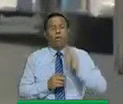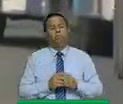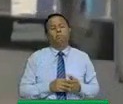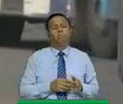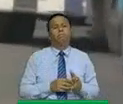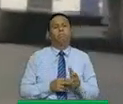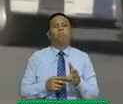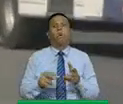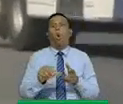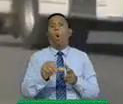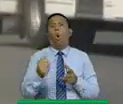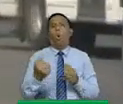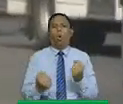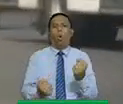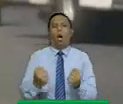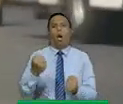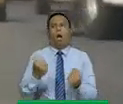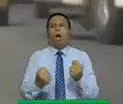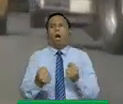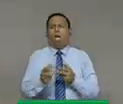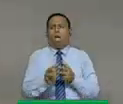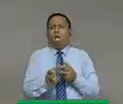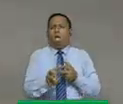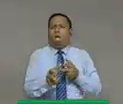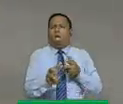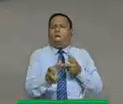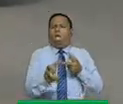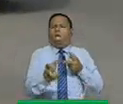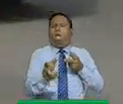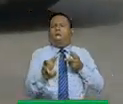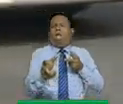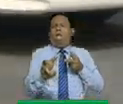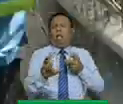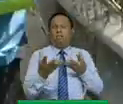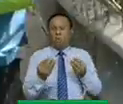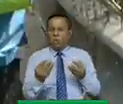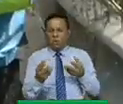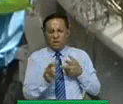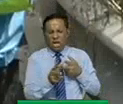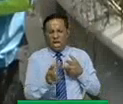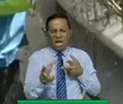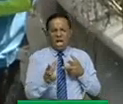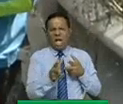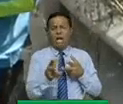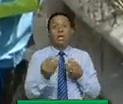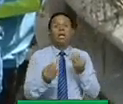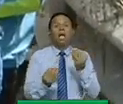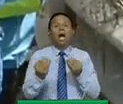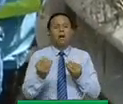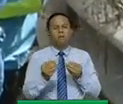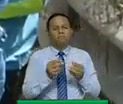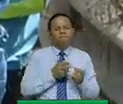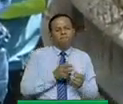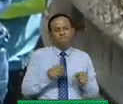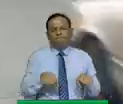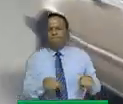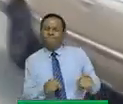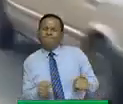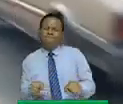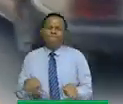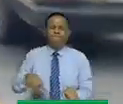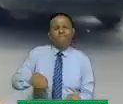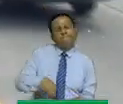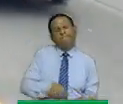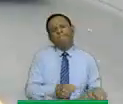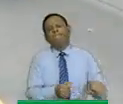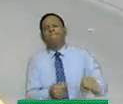toparon con un fuerte congestionamiento a la altura de Cerro Azul, por lo cual intentaban pasar sorteando espacios entre